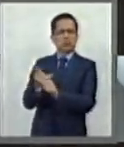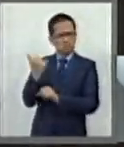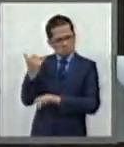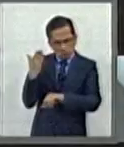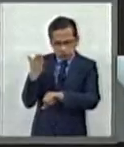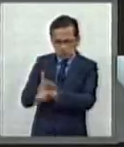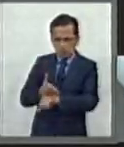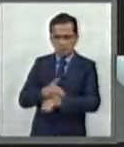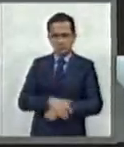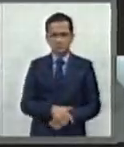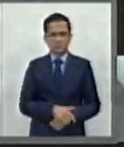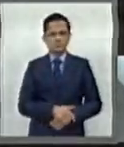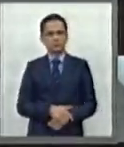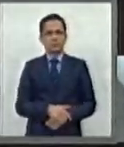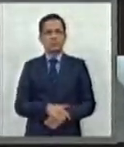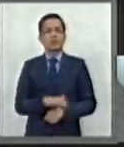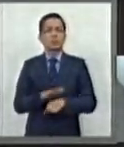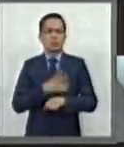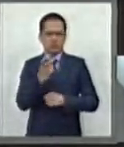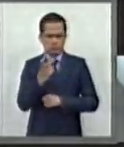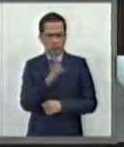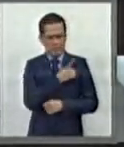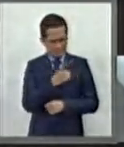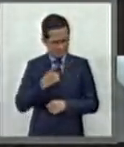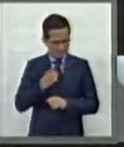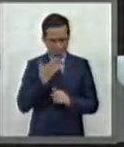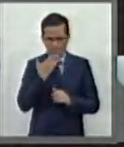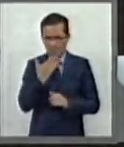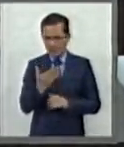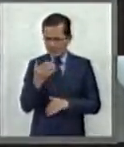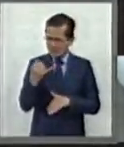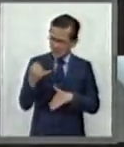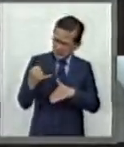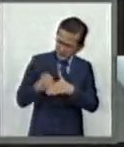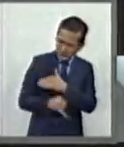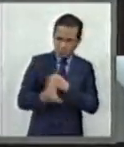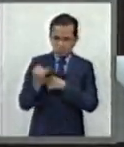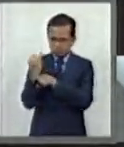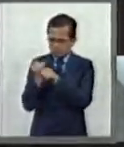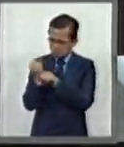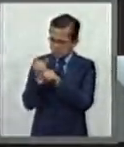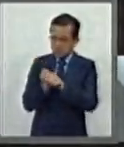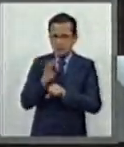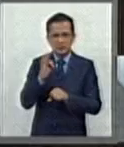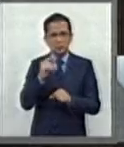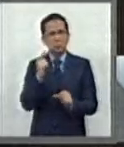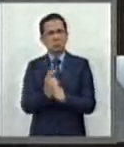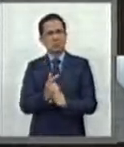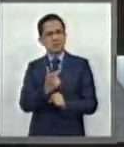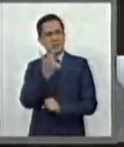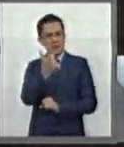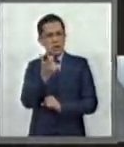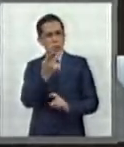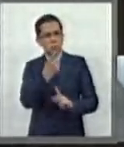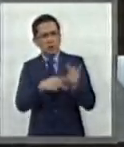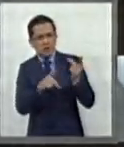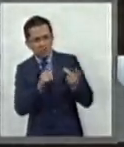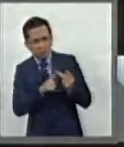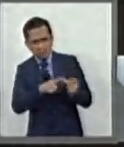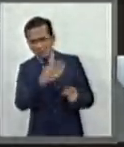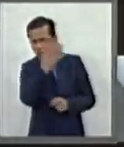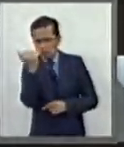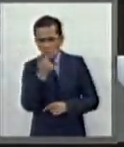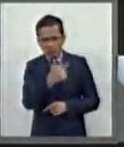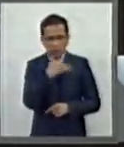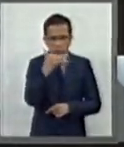ese sentido, es preciso indagar cualquier recurso de dudosa procedencia que atente contra la legalidad en los